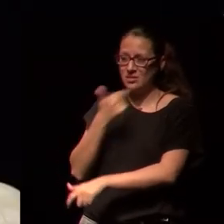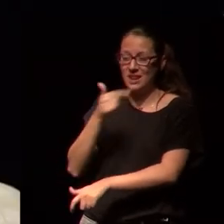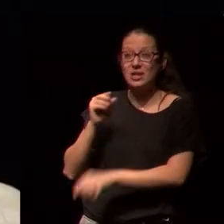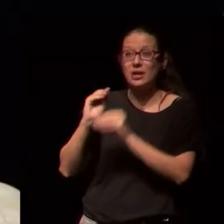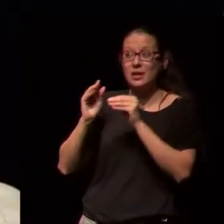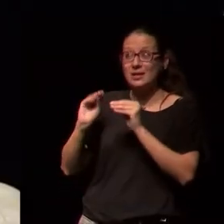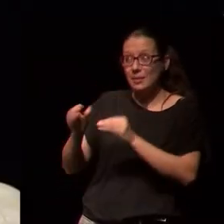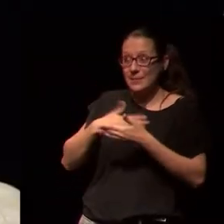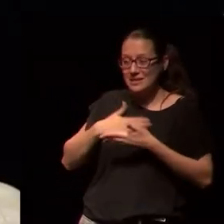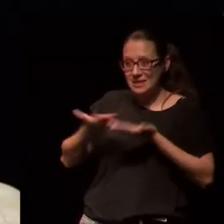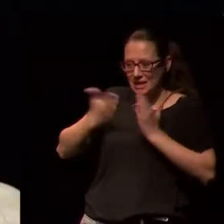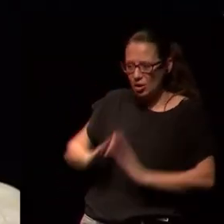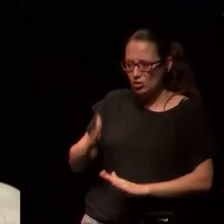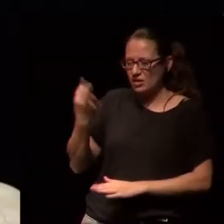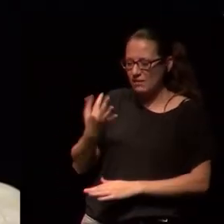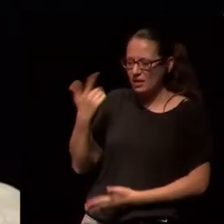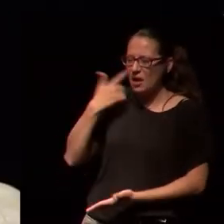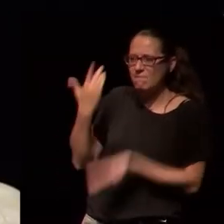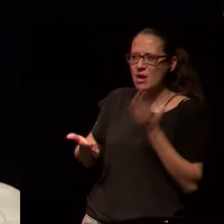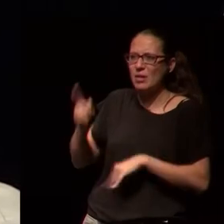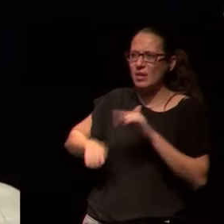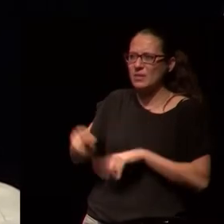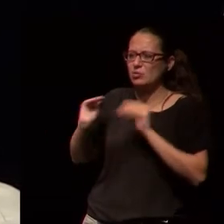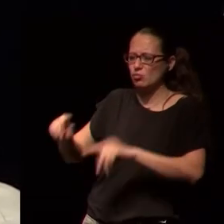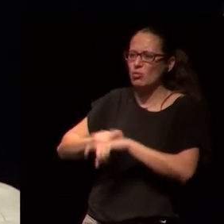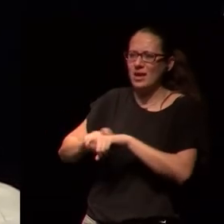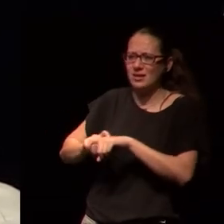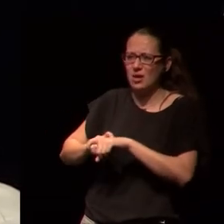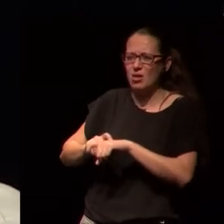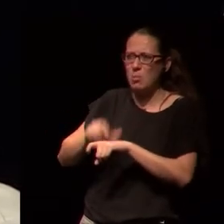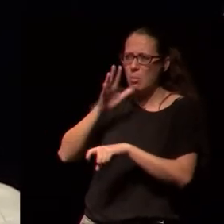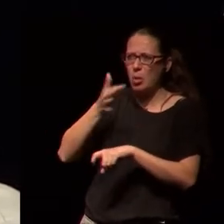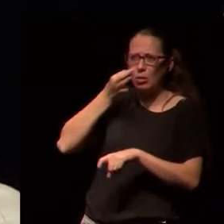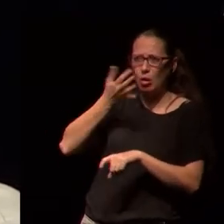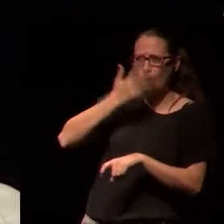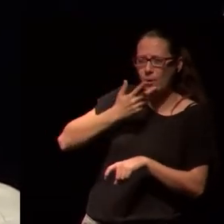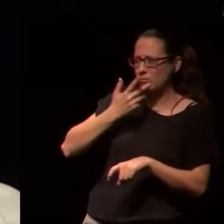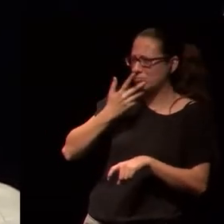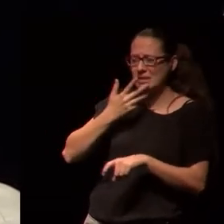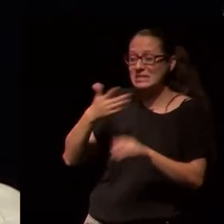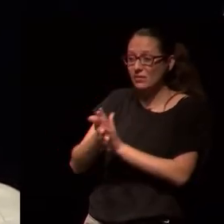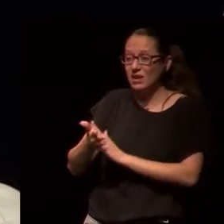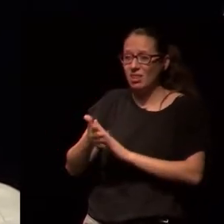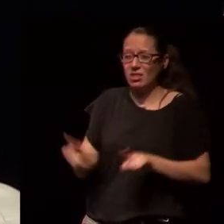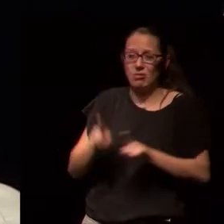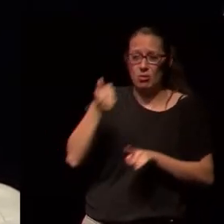su carácter y no por el color de la piel, lo que dice es, seas hombre o mujer, seas blanco o negro,